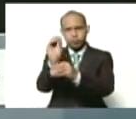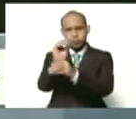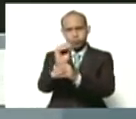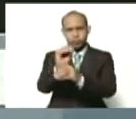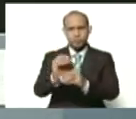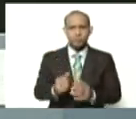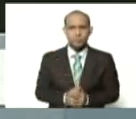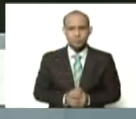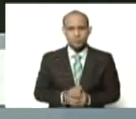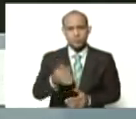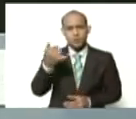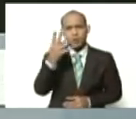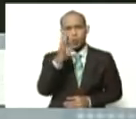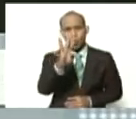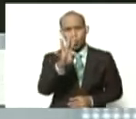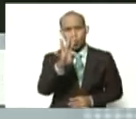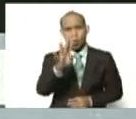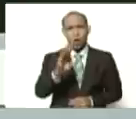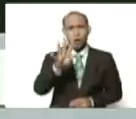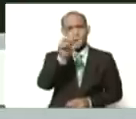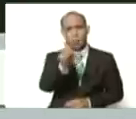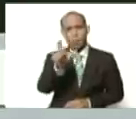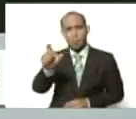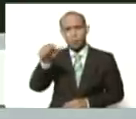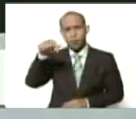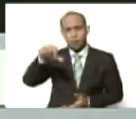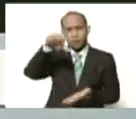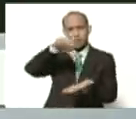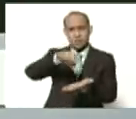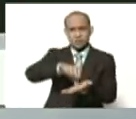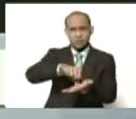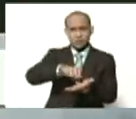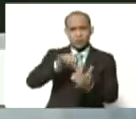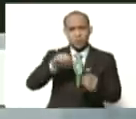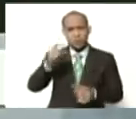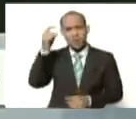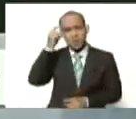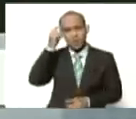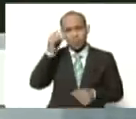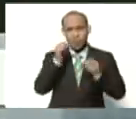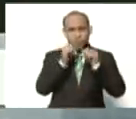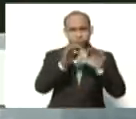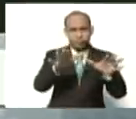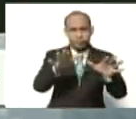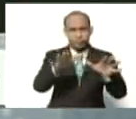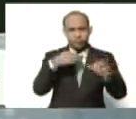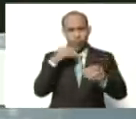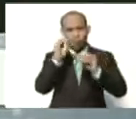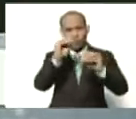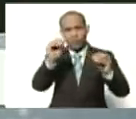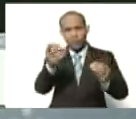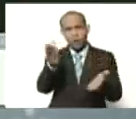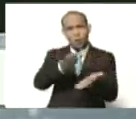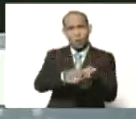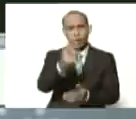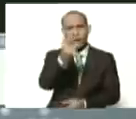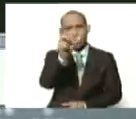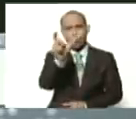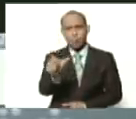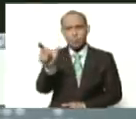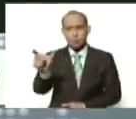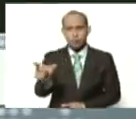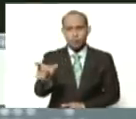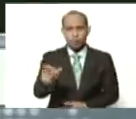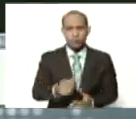Detectamos 4 casos aquí en la región capital. El mismo día que yo lo dije, murieron 2. 2 pacientes